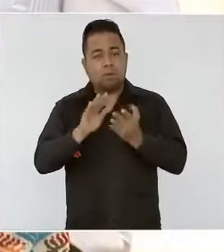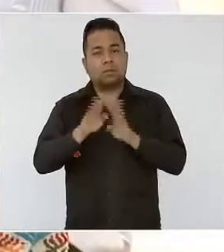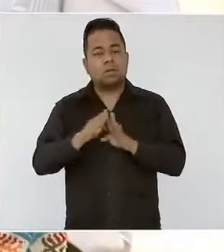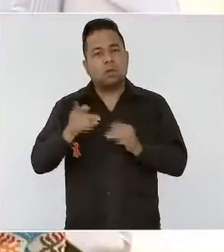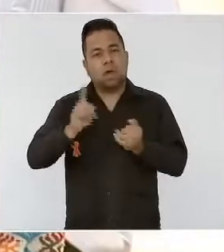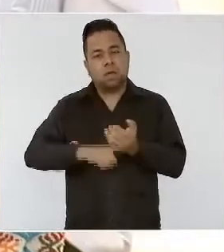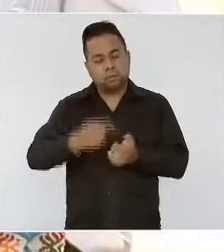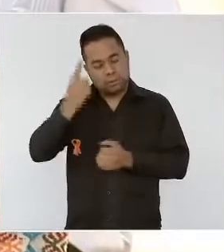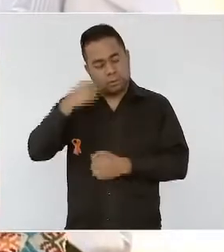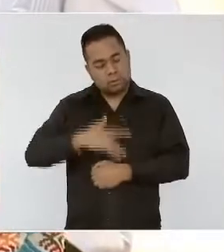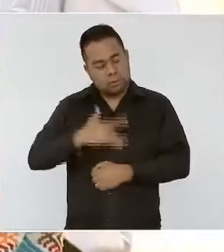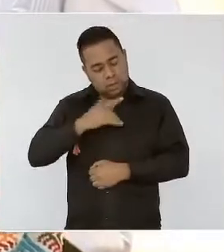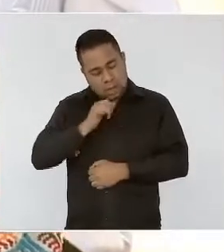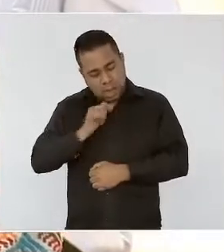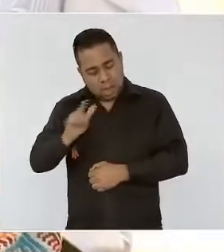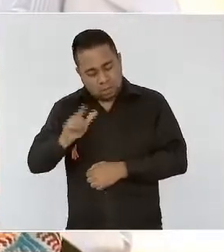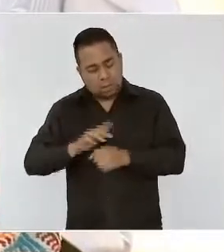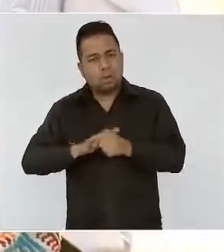espiritual.